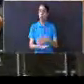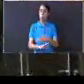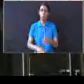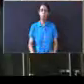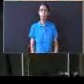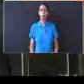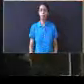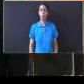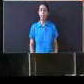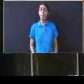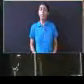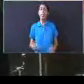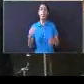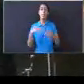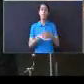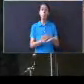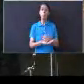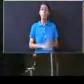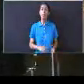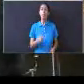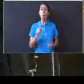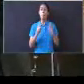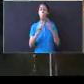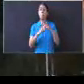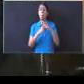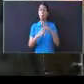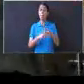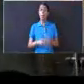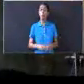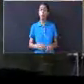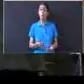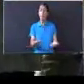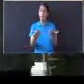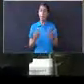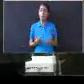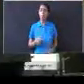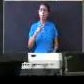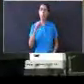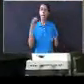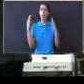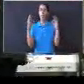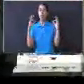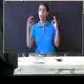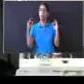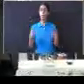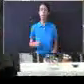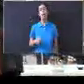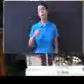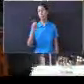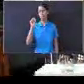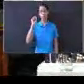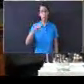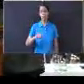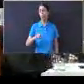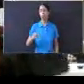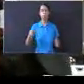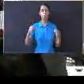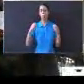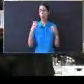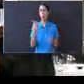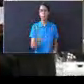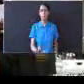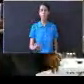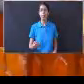que yo a pedirle a la señorita. Entonces, ya, ahí sí, ya. La bestia que todos llegamos dentro. Un seis, otro seis.